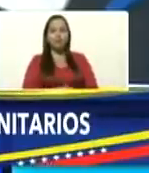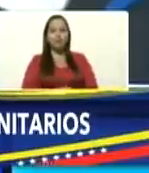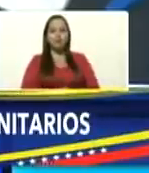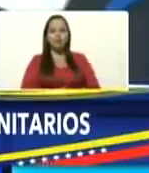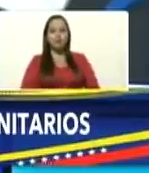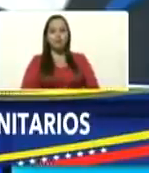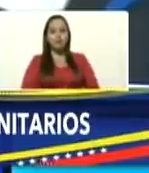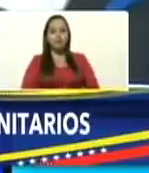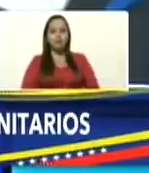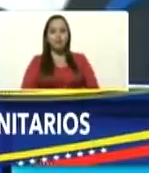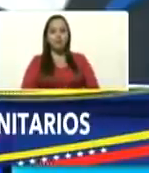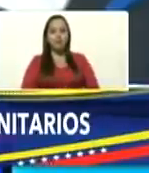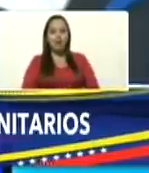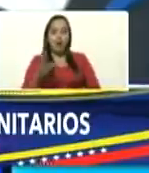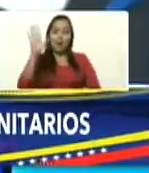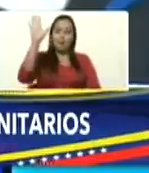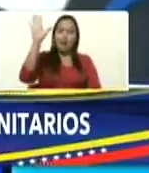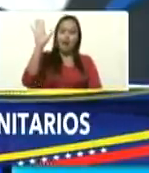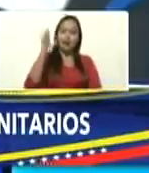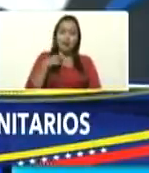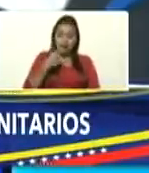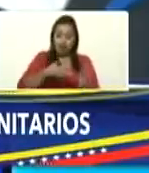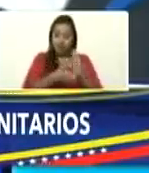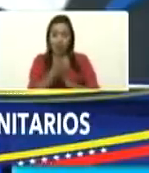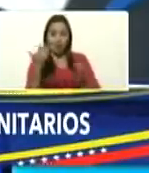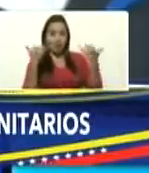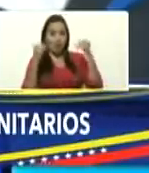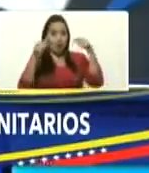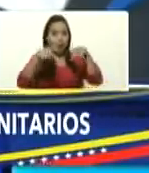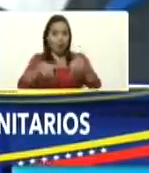Que levanten la mano el que no va a rumbear hoy.